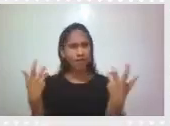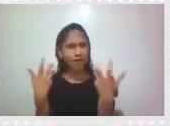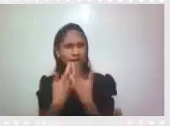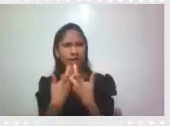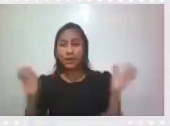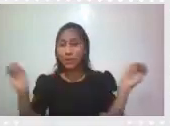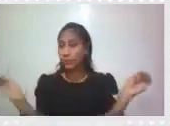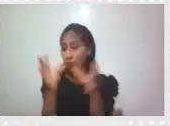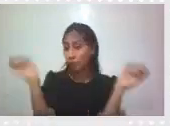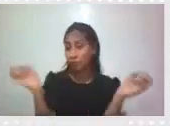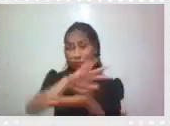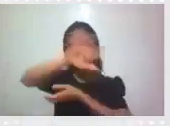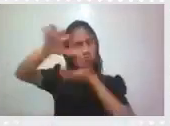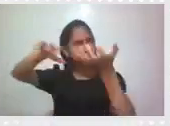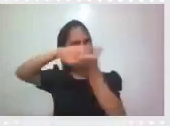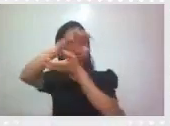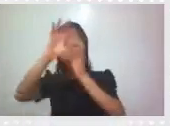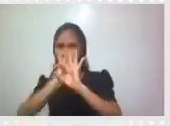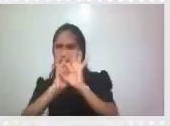ambiental. La siguiente, por favor.